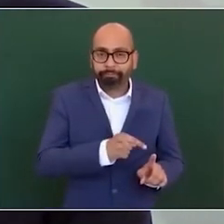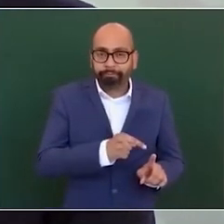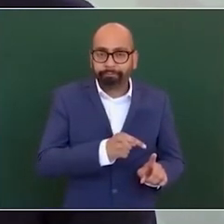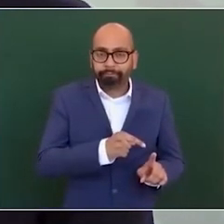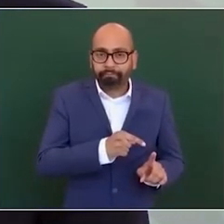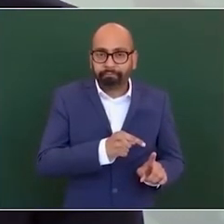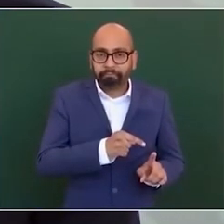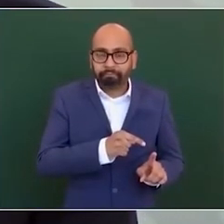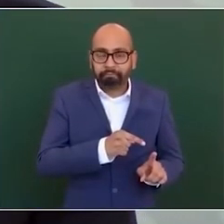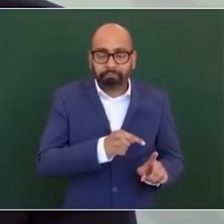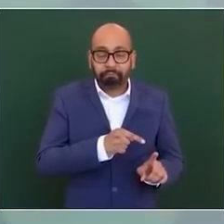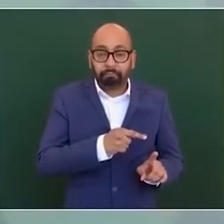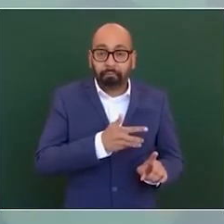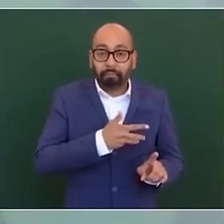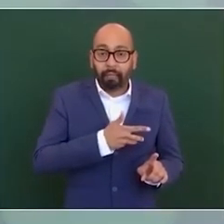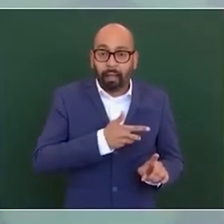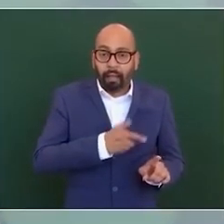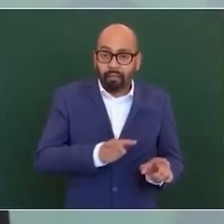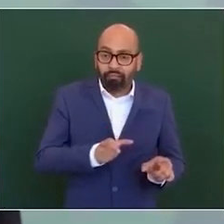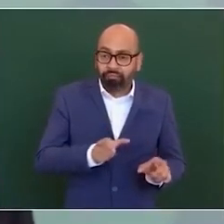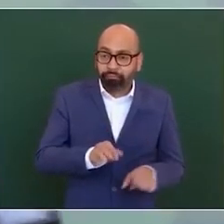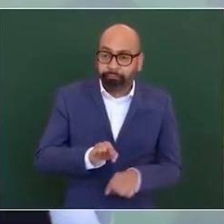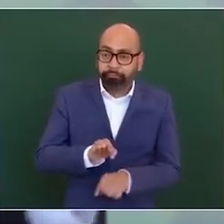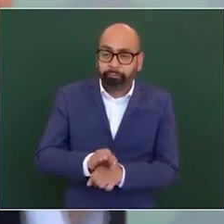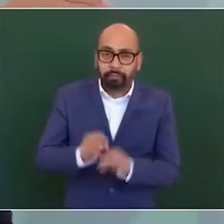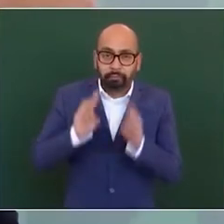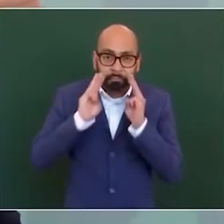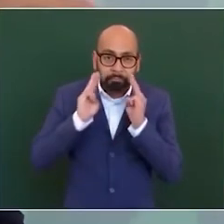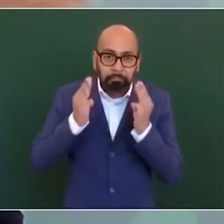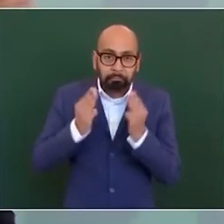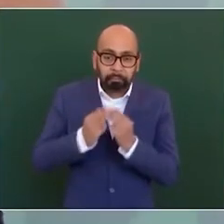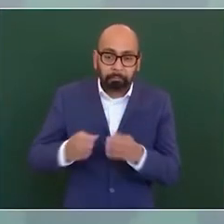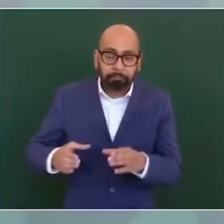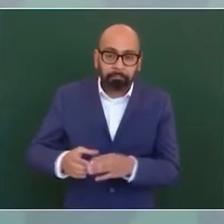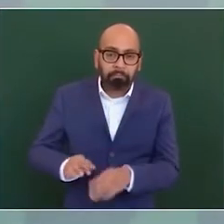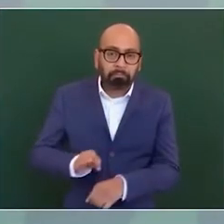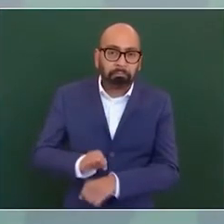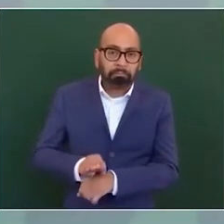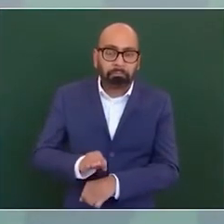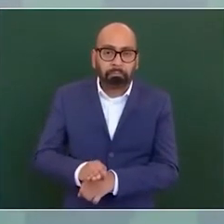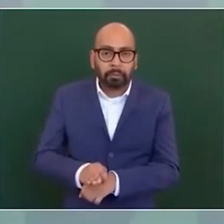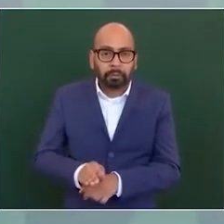a uno de los grupos, porque eso era lo otro que existía.